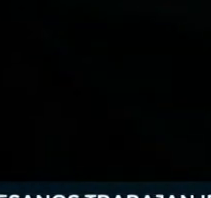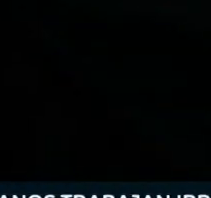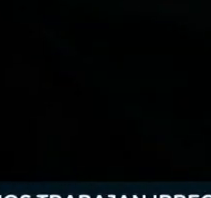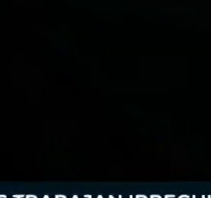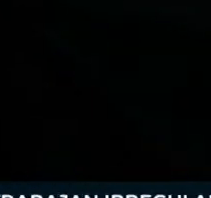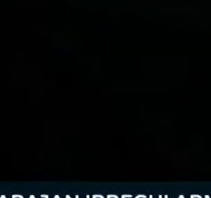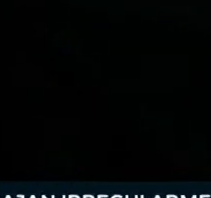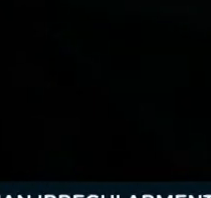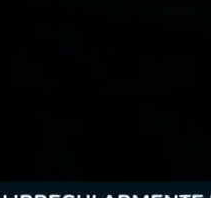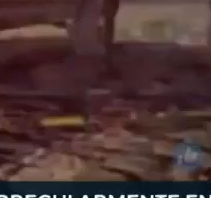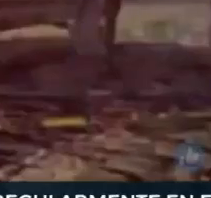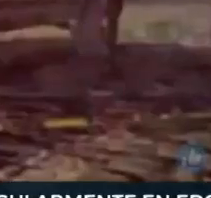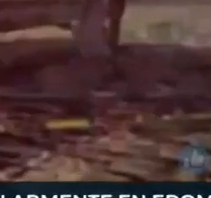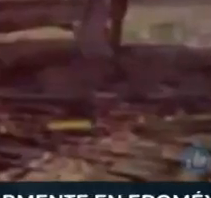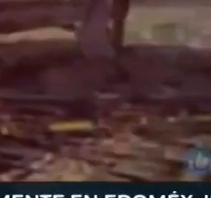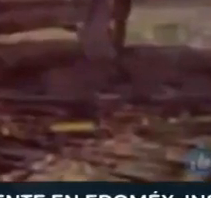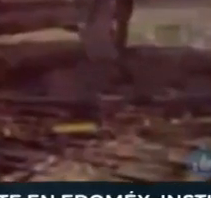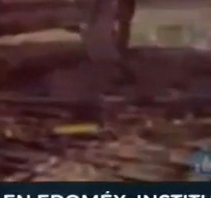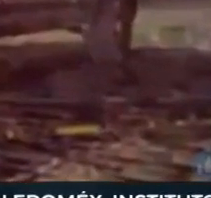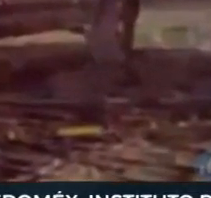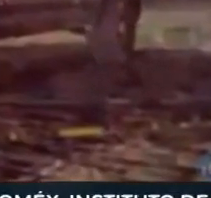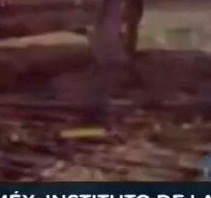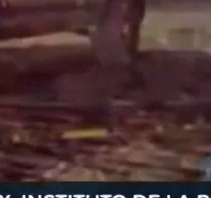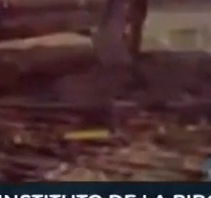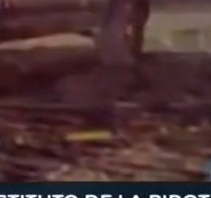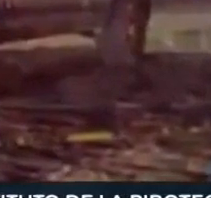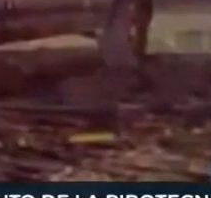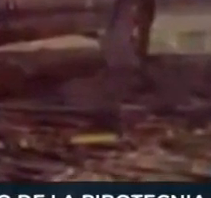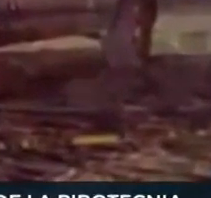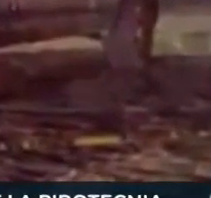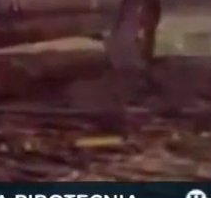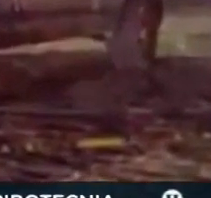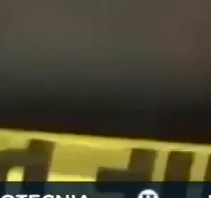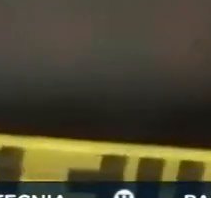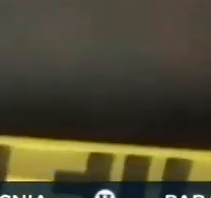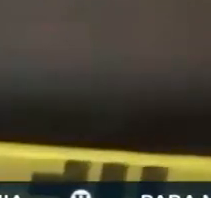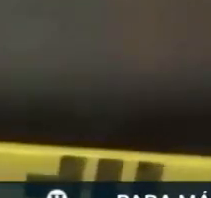Secretariado Ejecutivo del Sistema Nacional de Seguridad Pública, la Ciudad de México es la segunda entidad con más delitos de